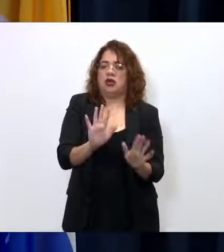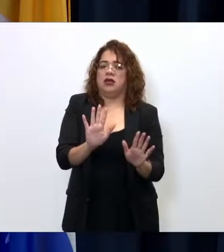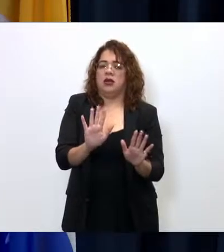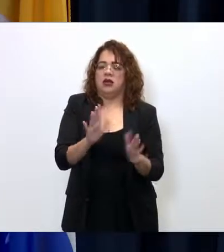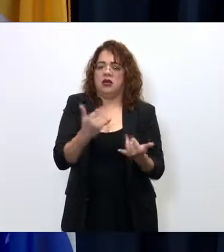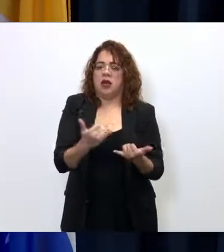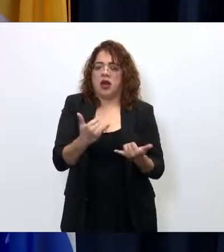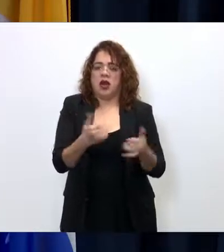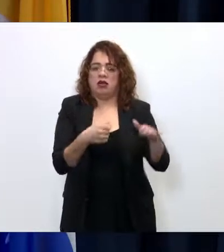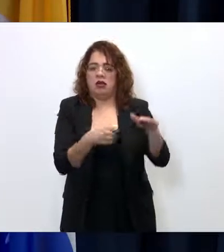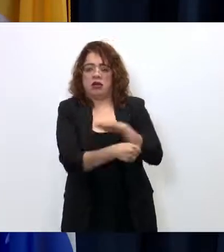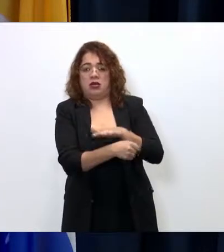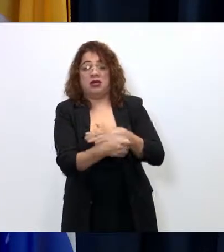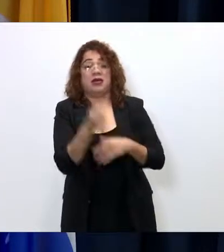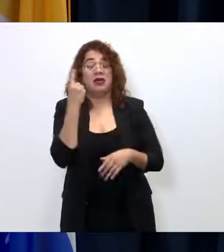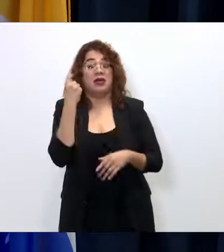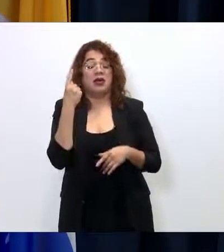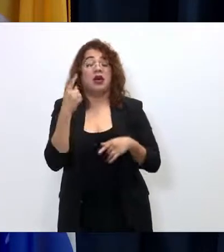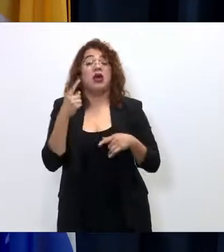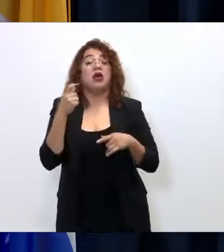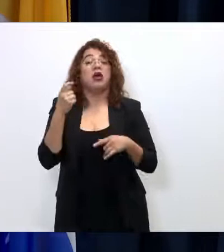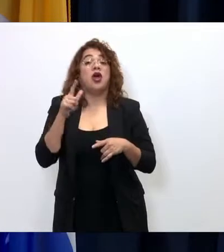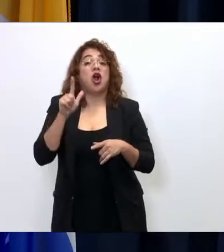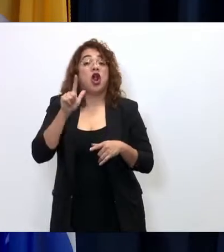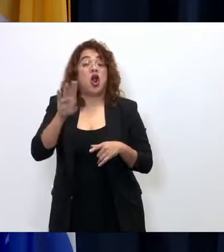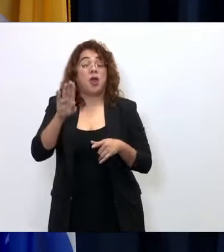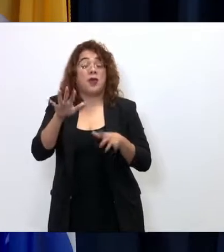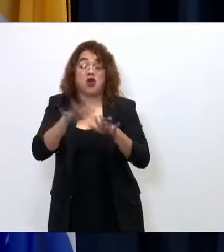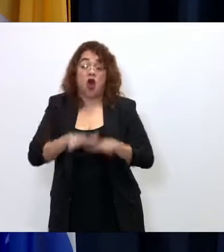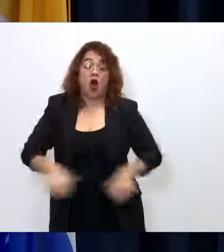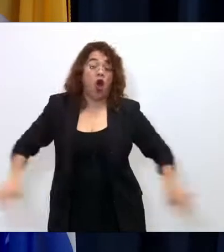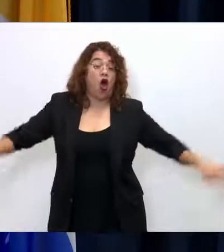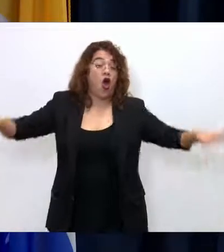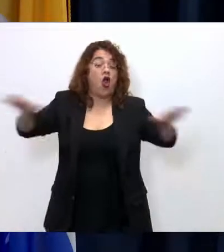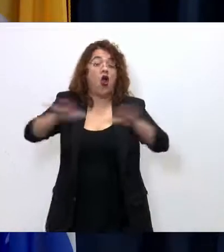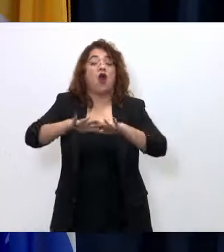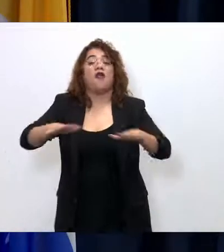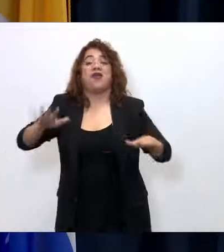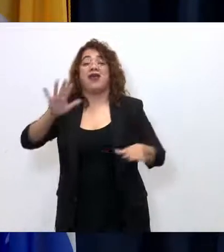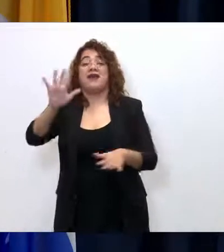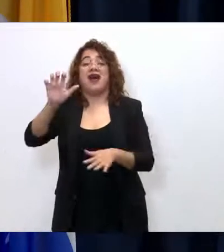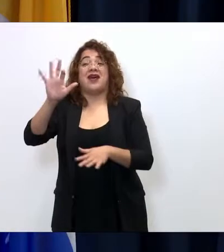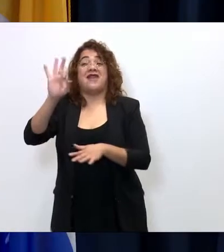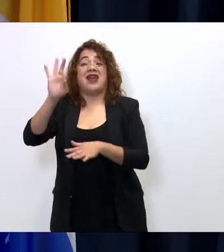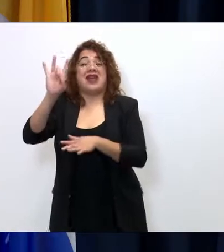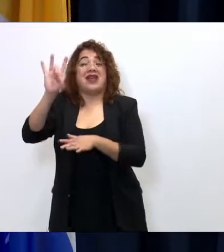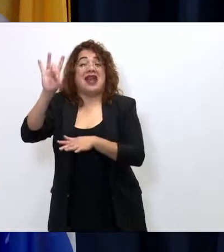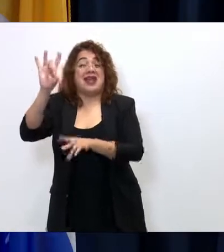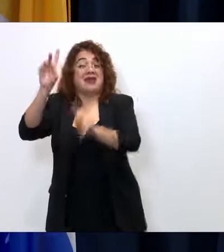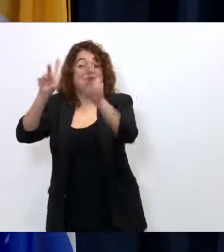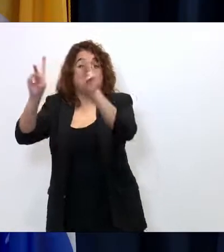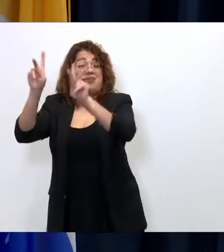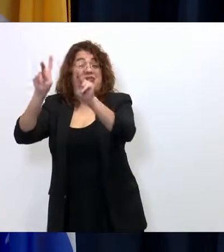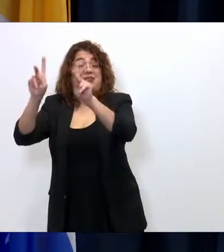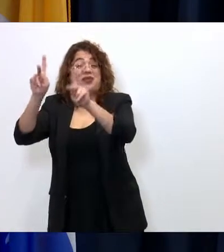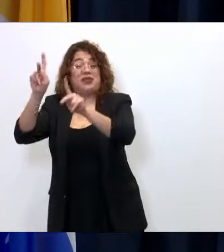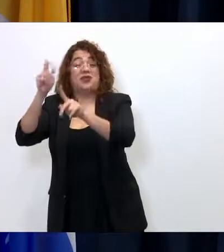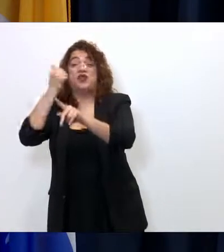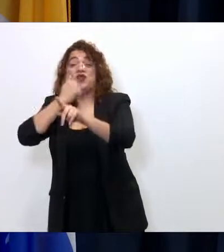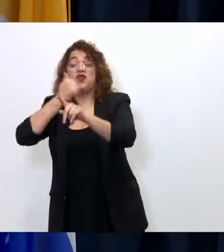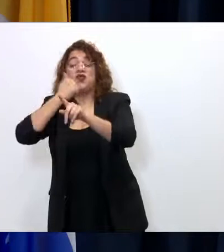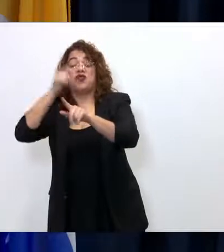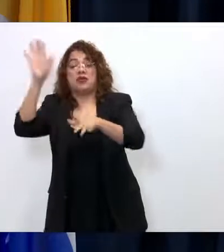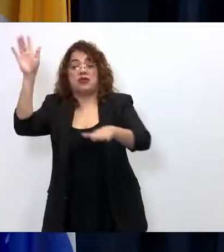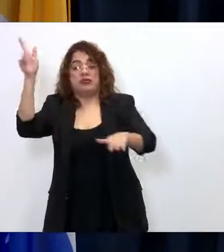hospitalizados. Las hospitalizaciones en el área de Long Beach pasaron de 598 en el pique a 34 en